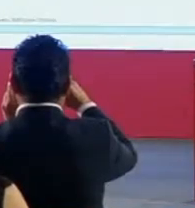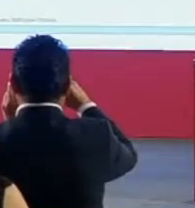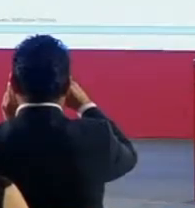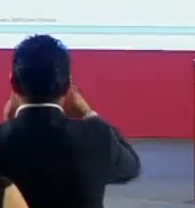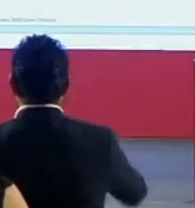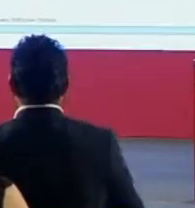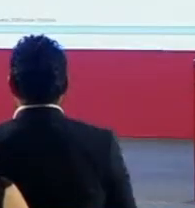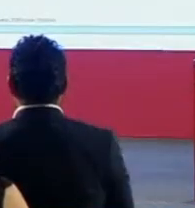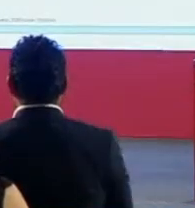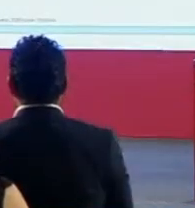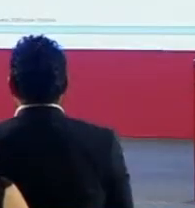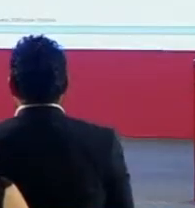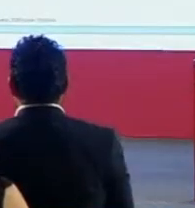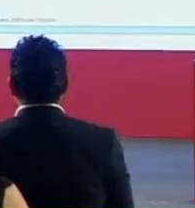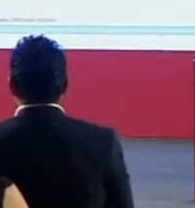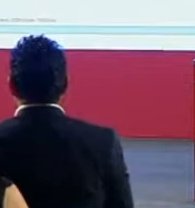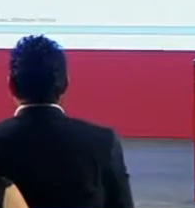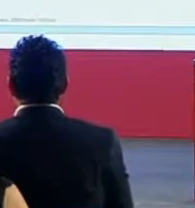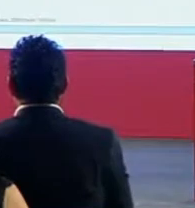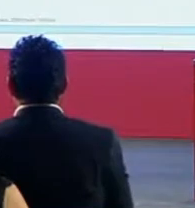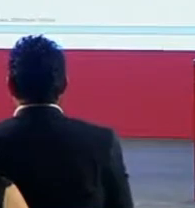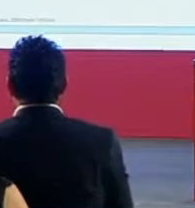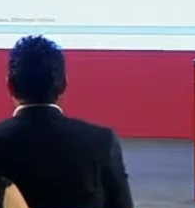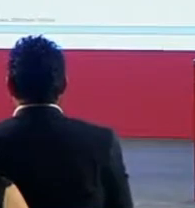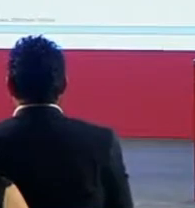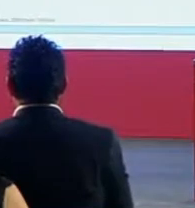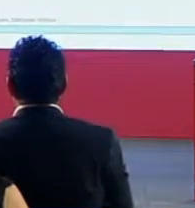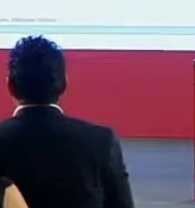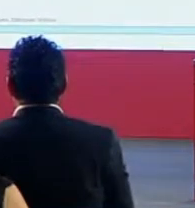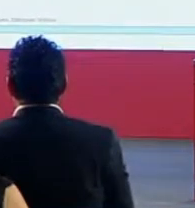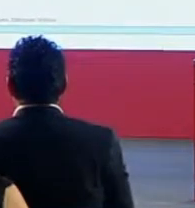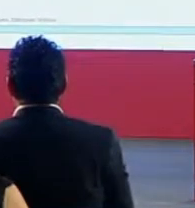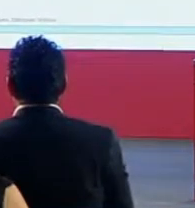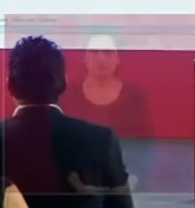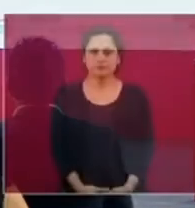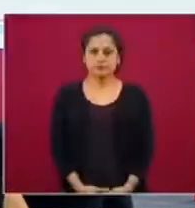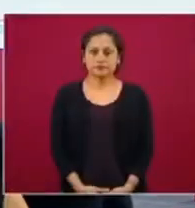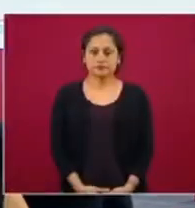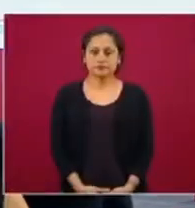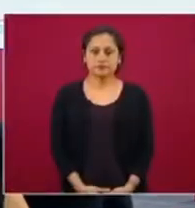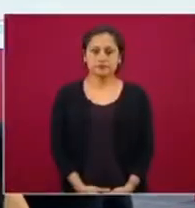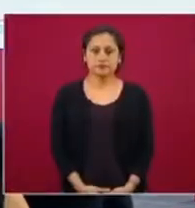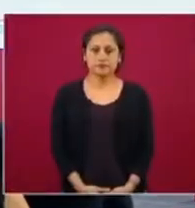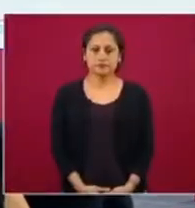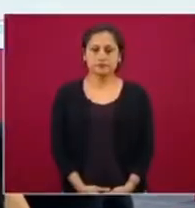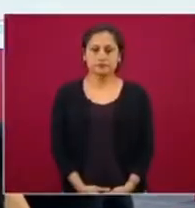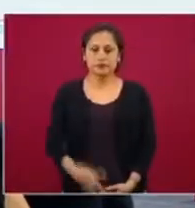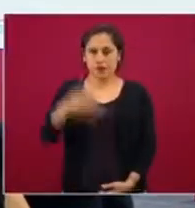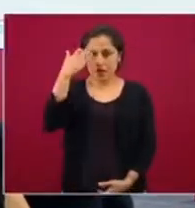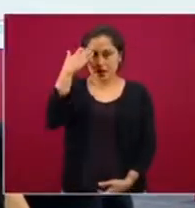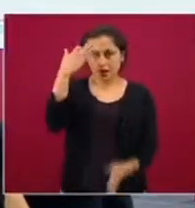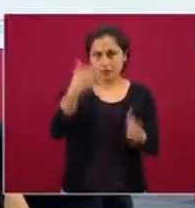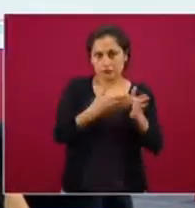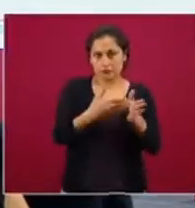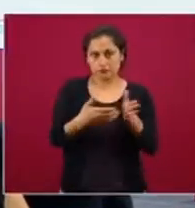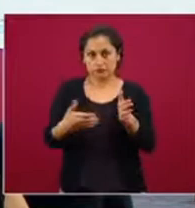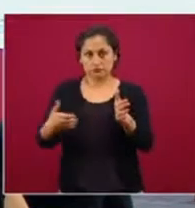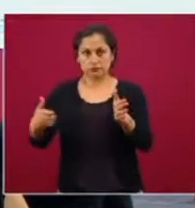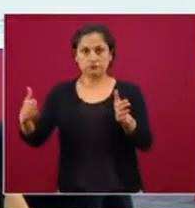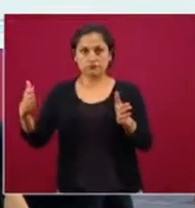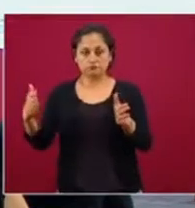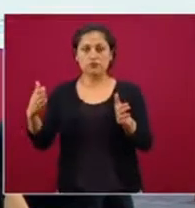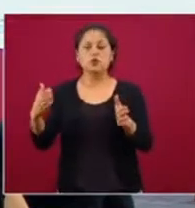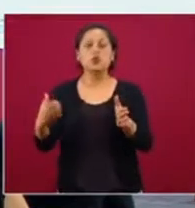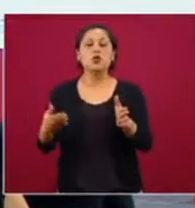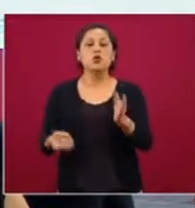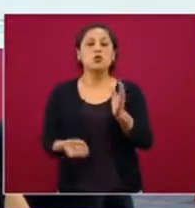algunas personas les confundió se refiere a que la velocidad a la que ocurren y se presentan nuevos casos